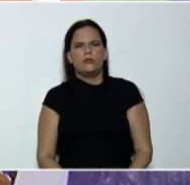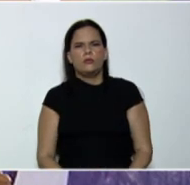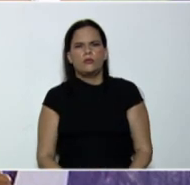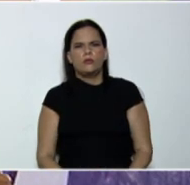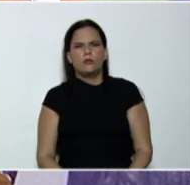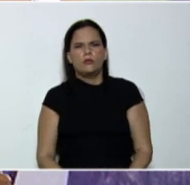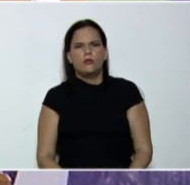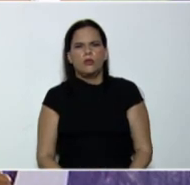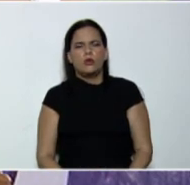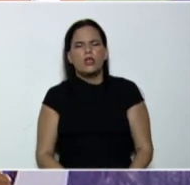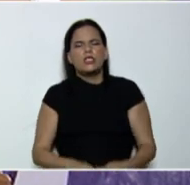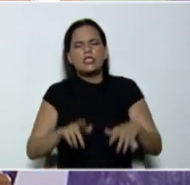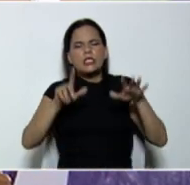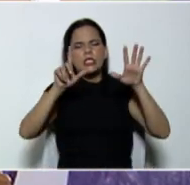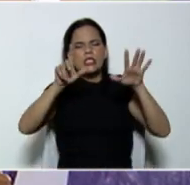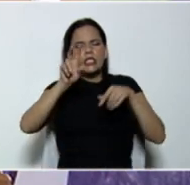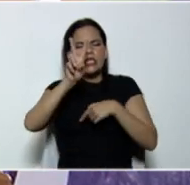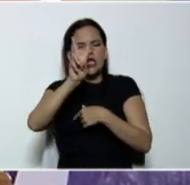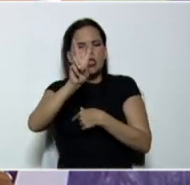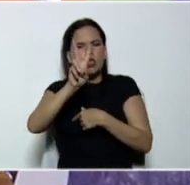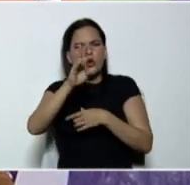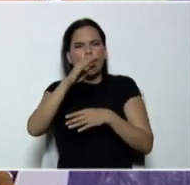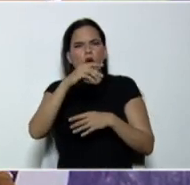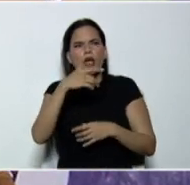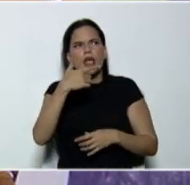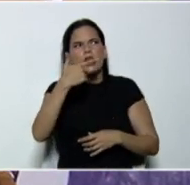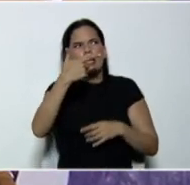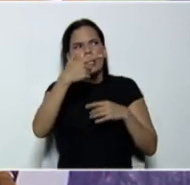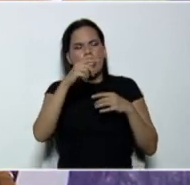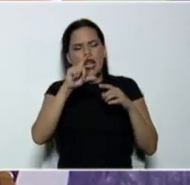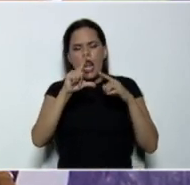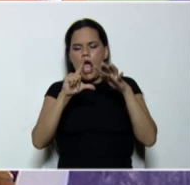70, 71, 72. Aquí voy a marcar.